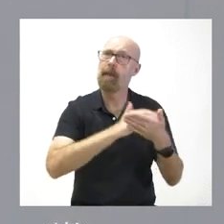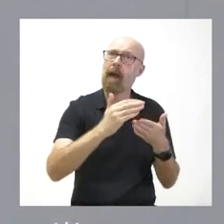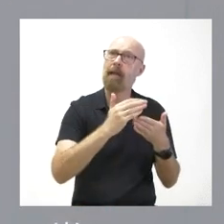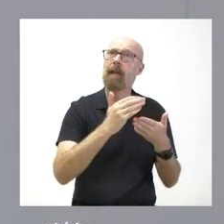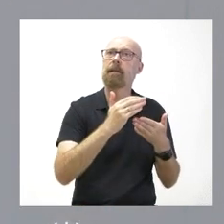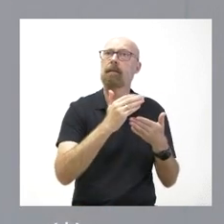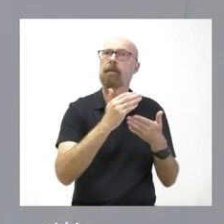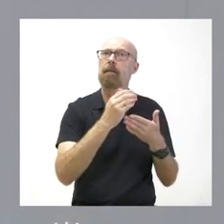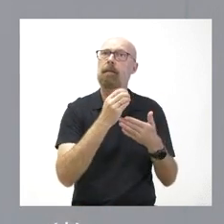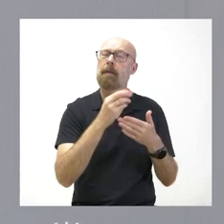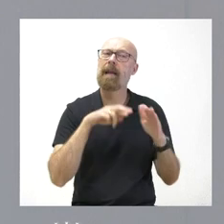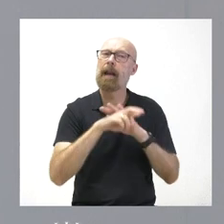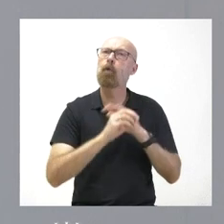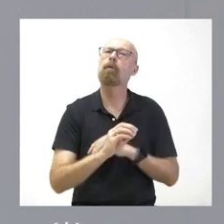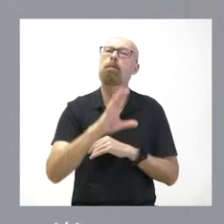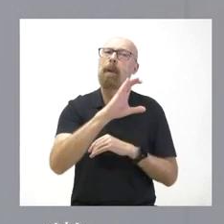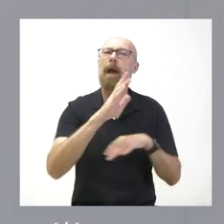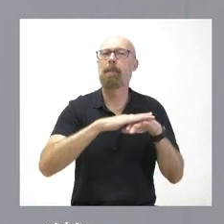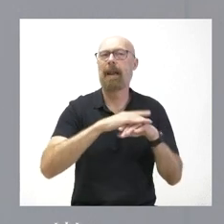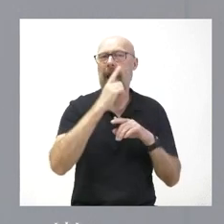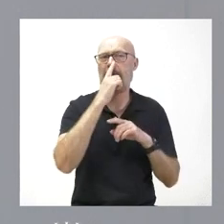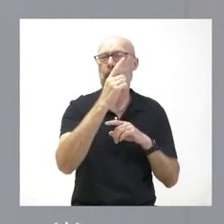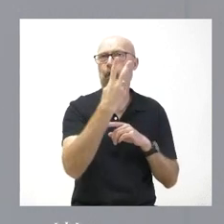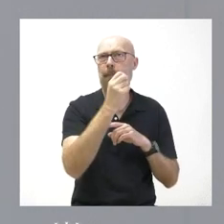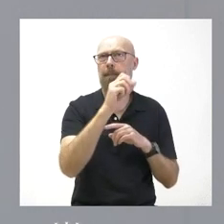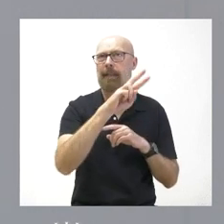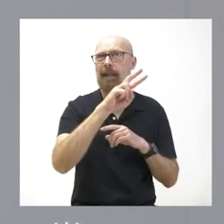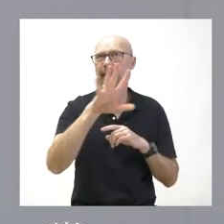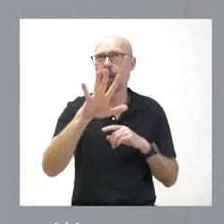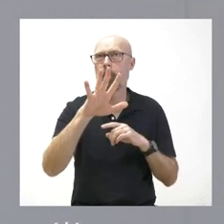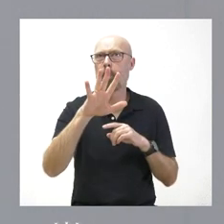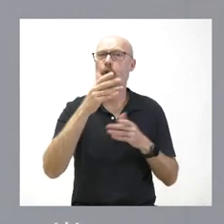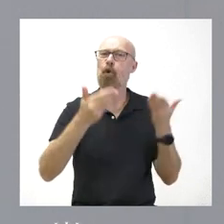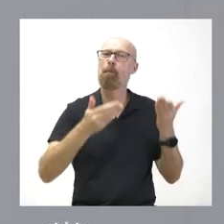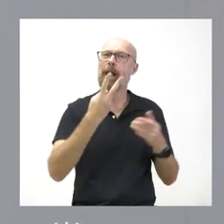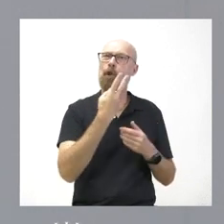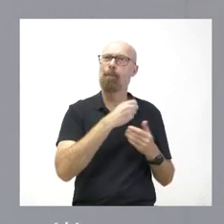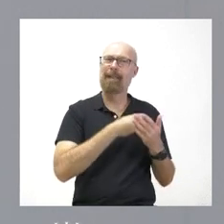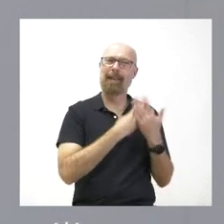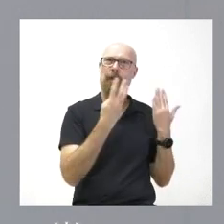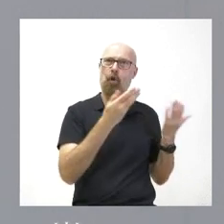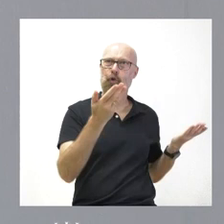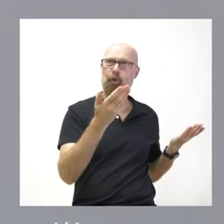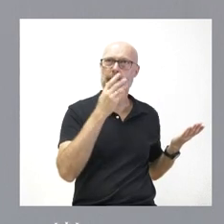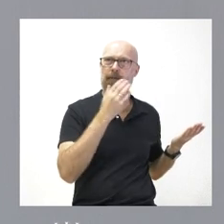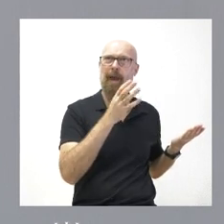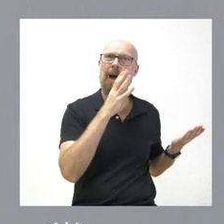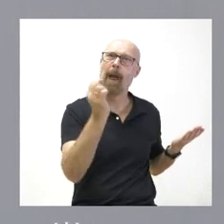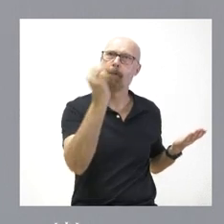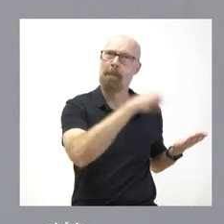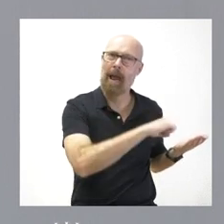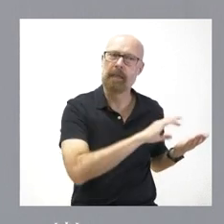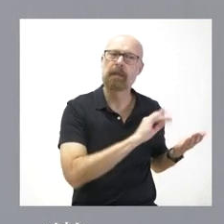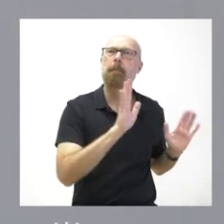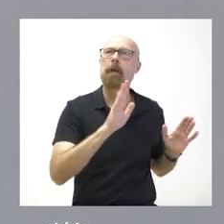el año 2025 de los que tuvieron en el año 2018 que fue el compromiso que